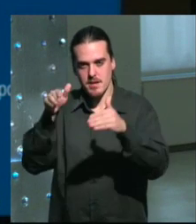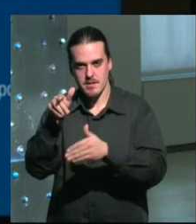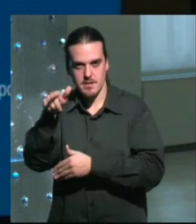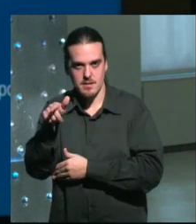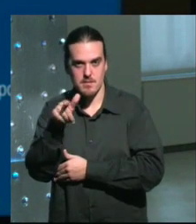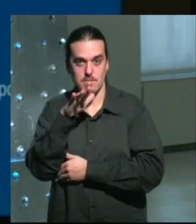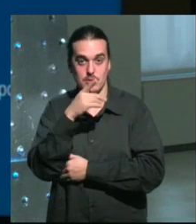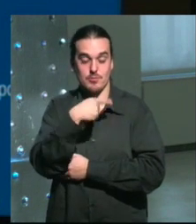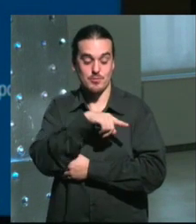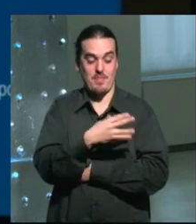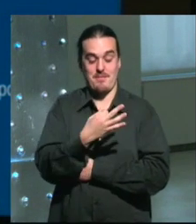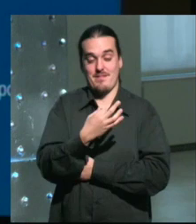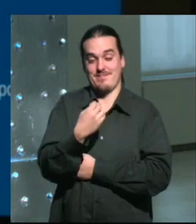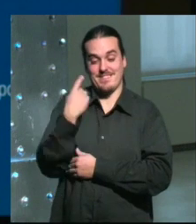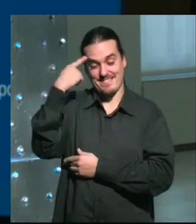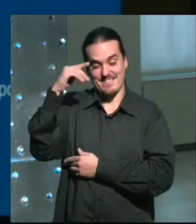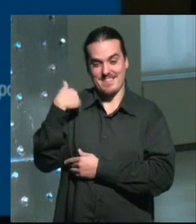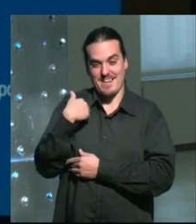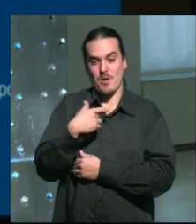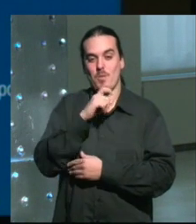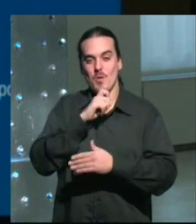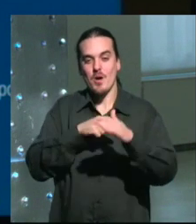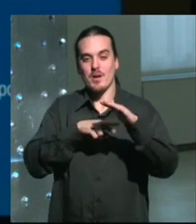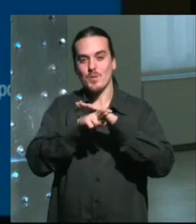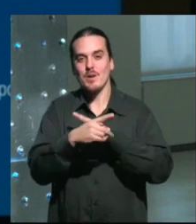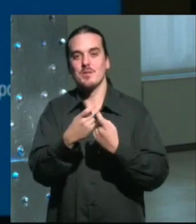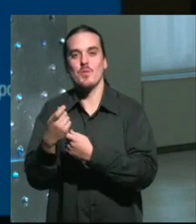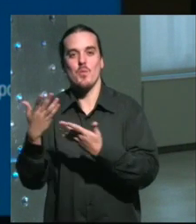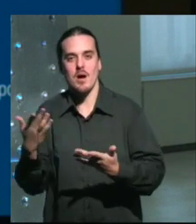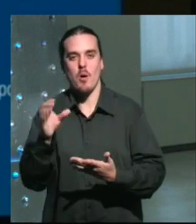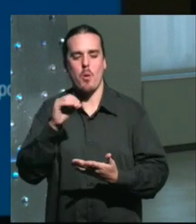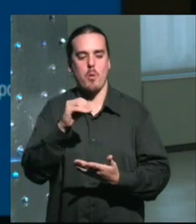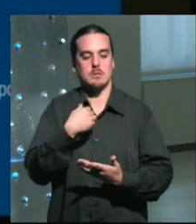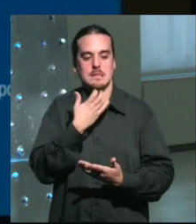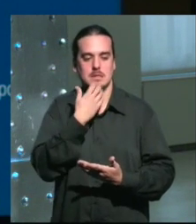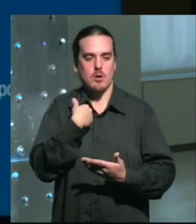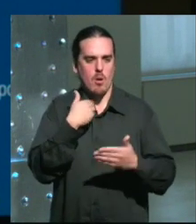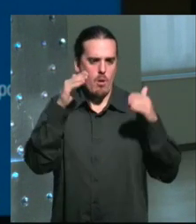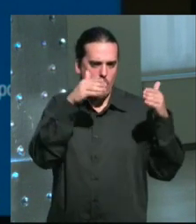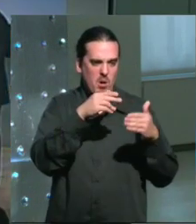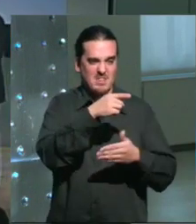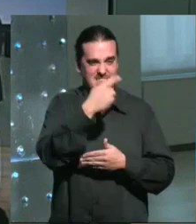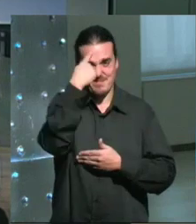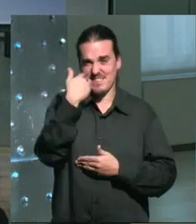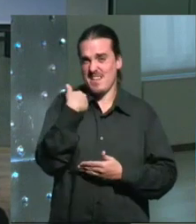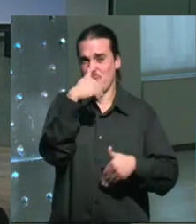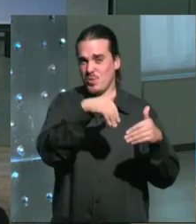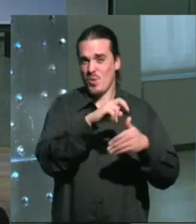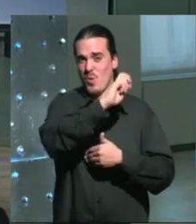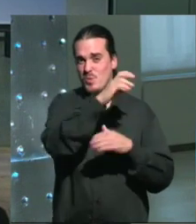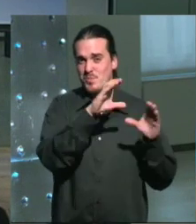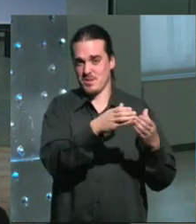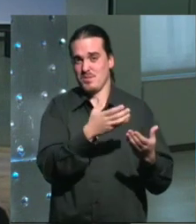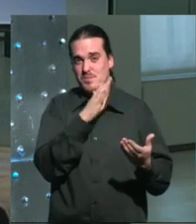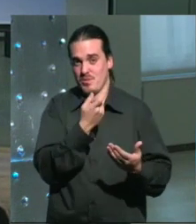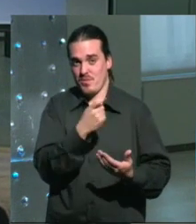qué recursos necesitas, te permite también desechar dónde no gastar esos recursos y luego tener indicadores que te permitan saber si vas